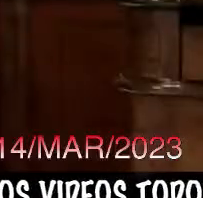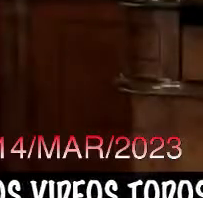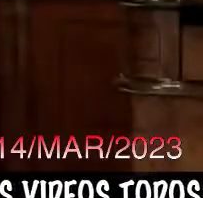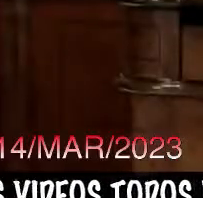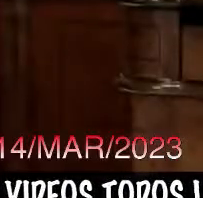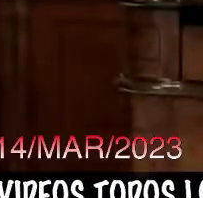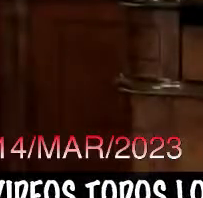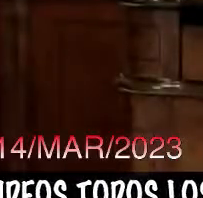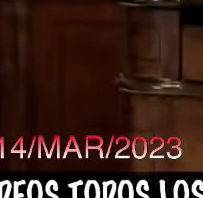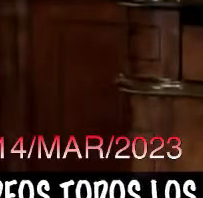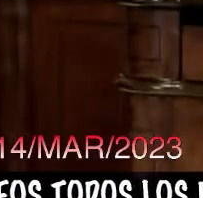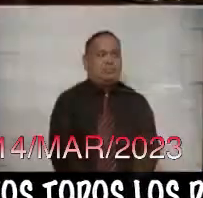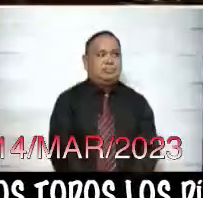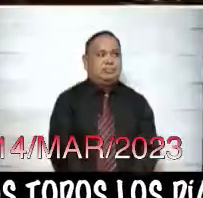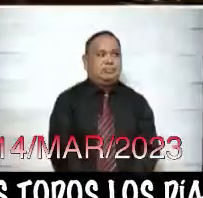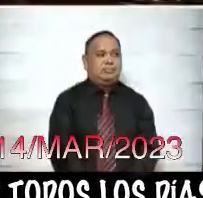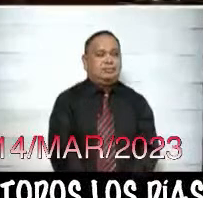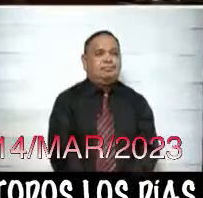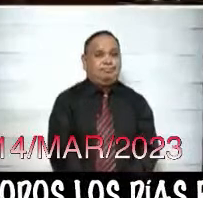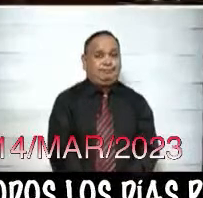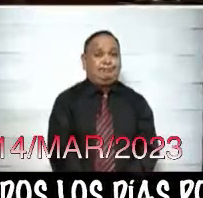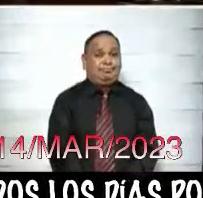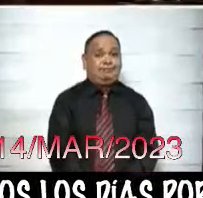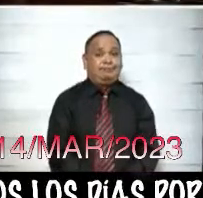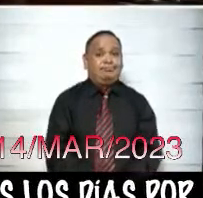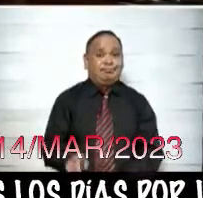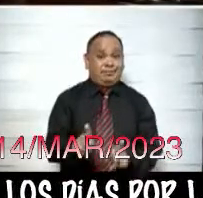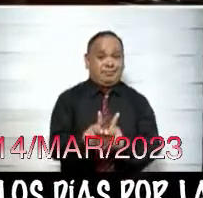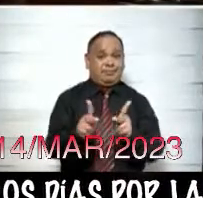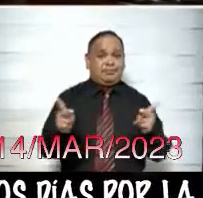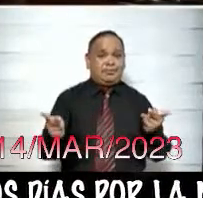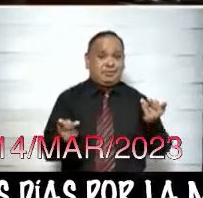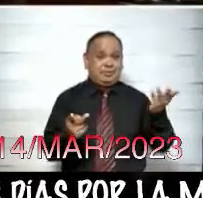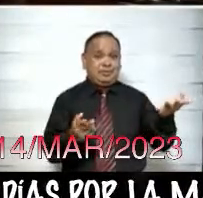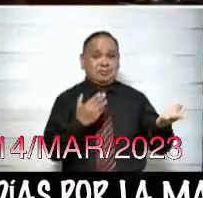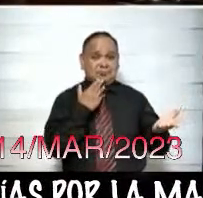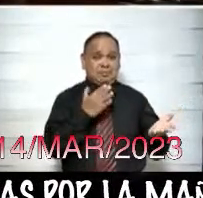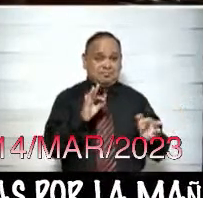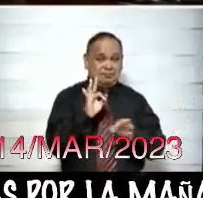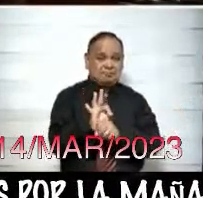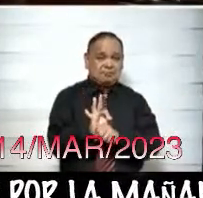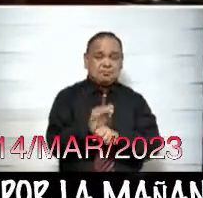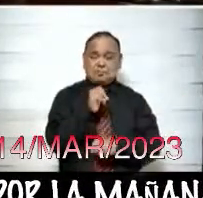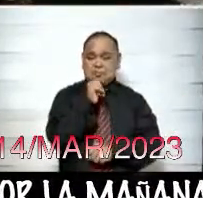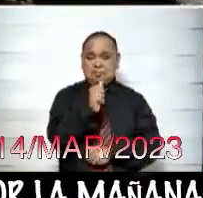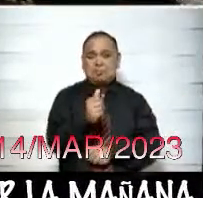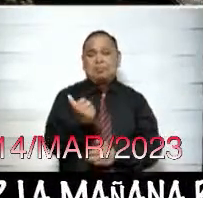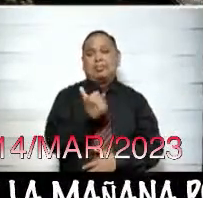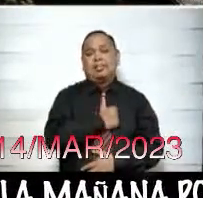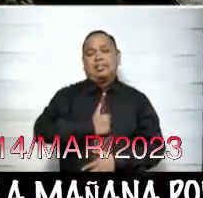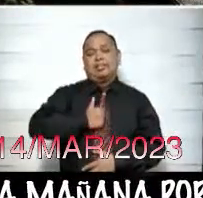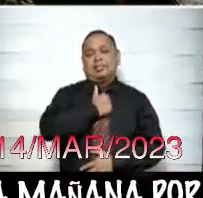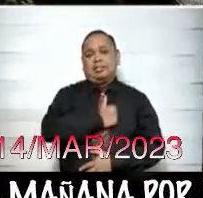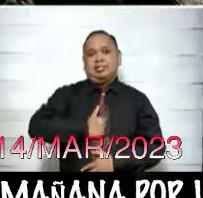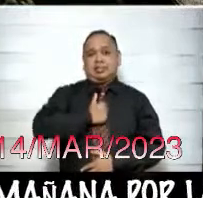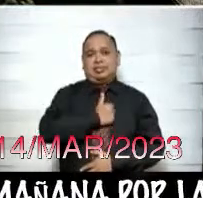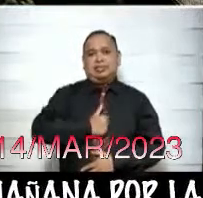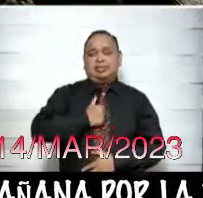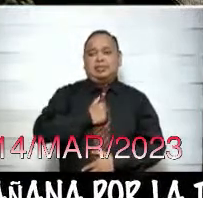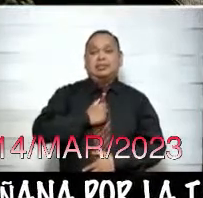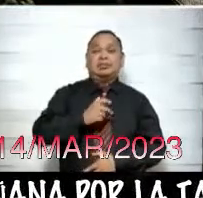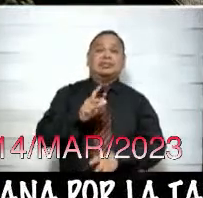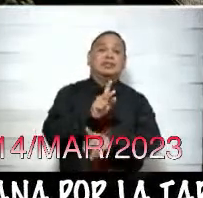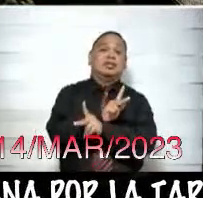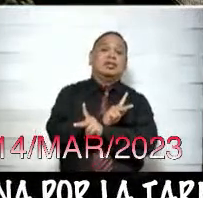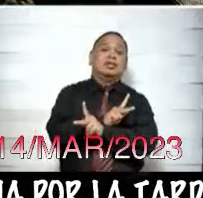otros oficios, pues sí, porque así como periodista, pues no se gana. La verdad que lamentable, porque por uno pagan todos